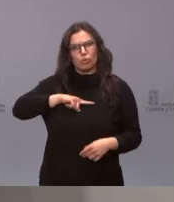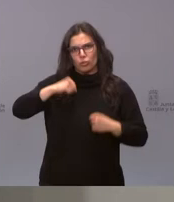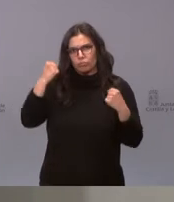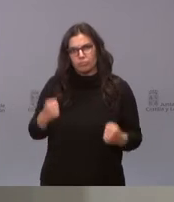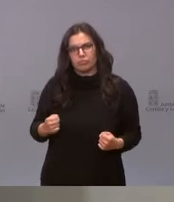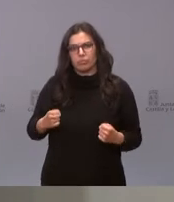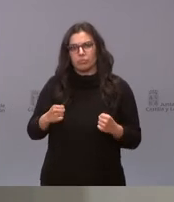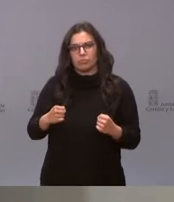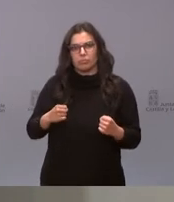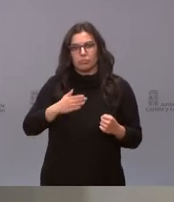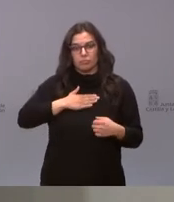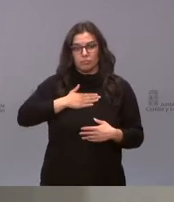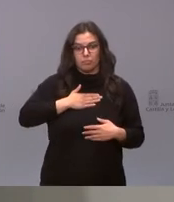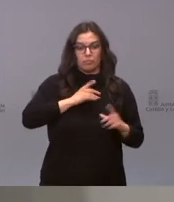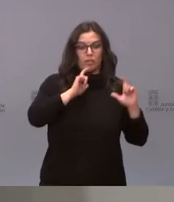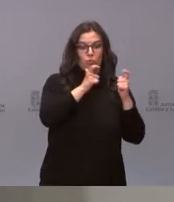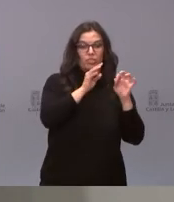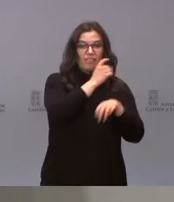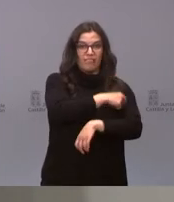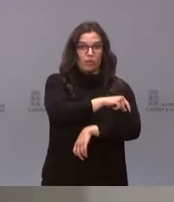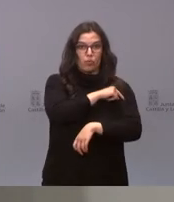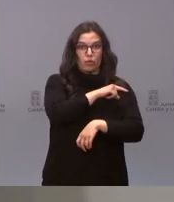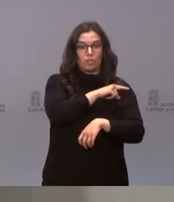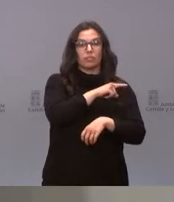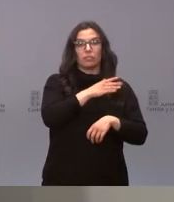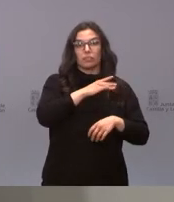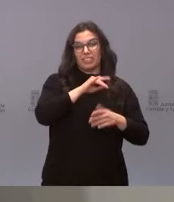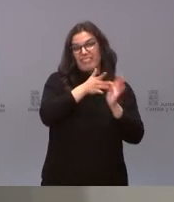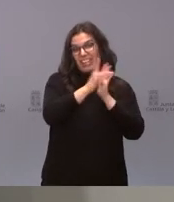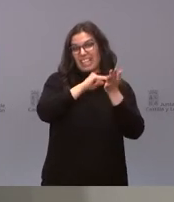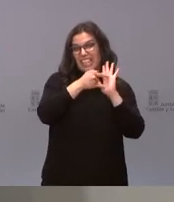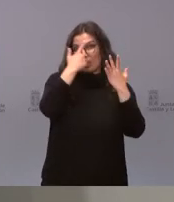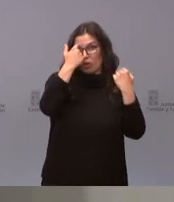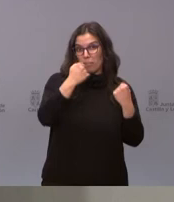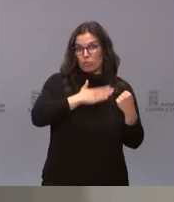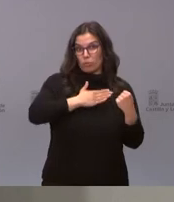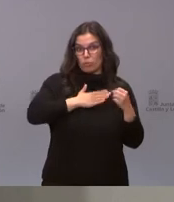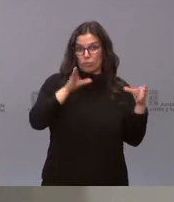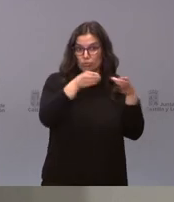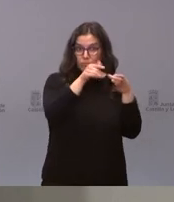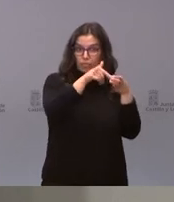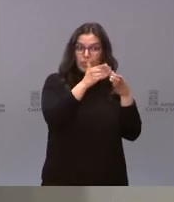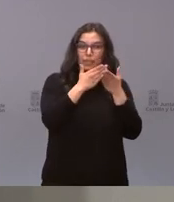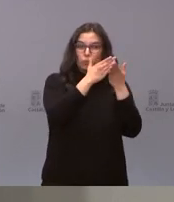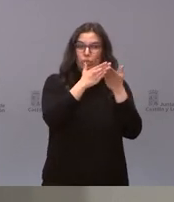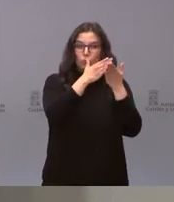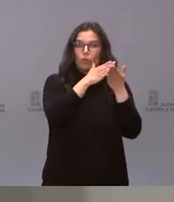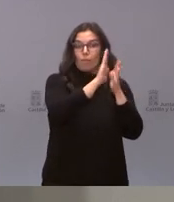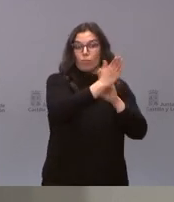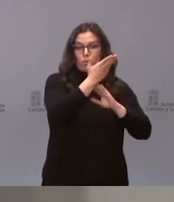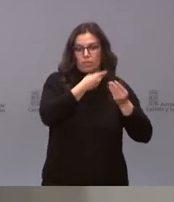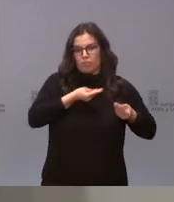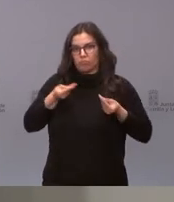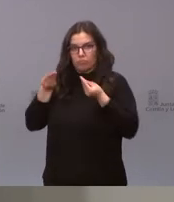decía la ponencia de vacunas es decir la ponencia de vacunas son nuestros técnicos y nuestros expertos los que se estudian el tema muy